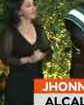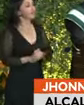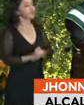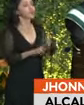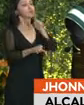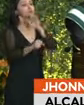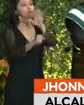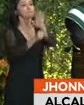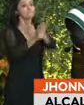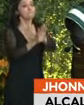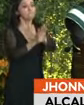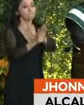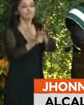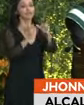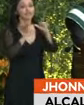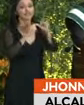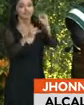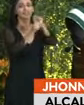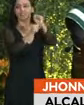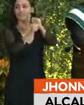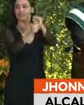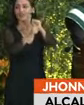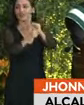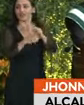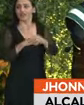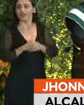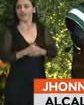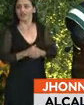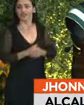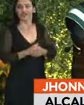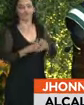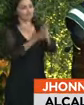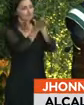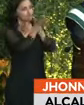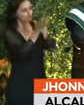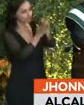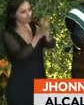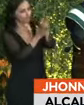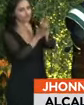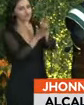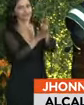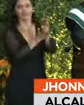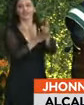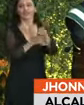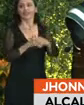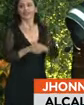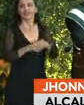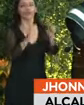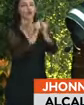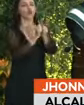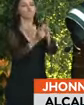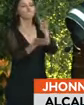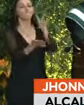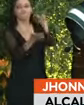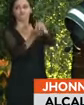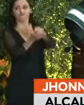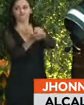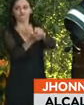nuestro compromiso es seguir trabajando con honestidad y sobre todo con mucha